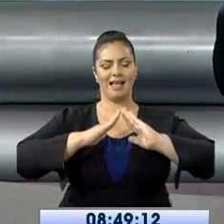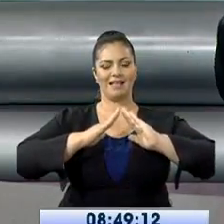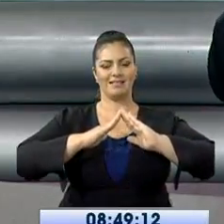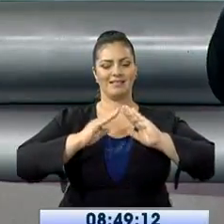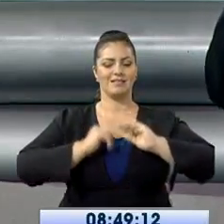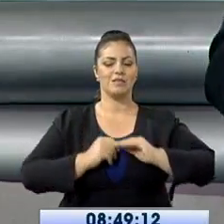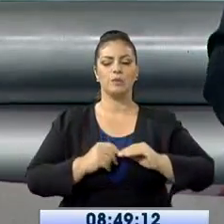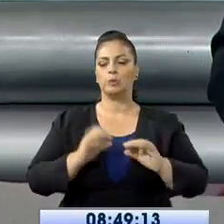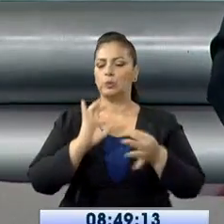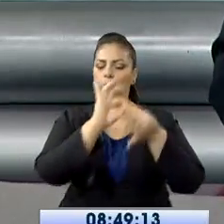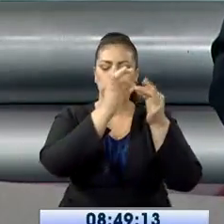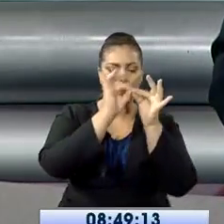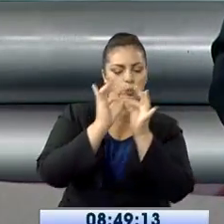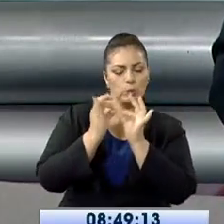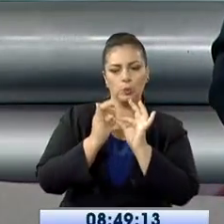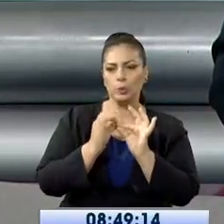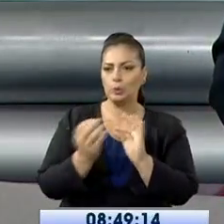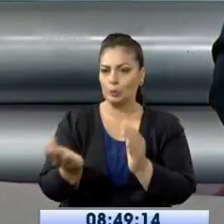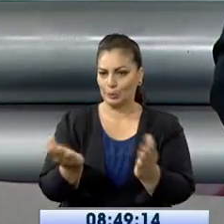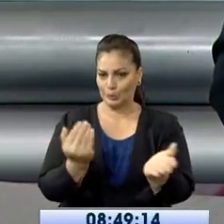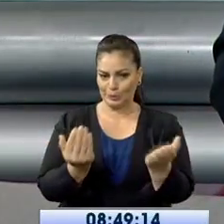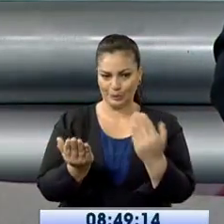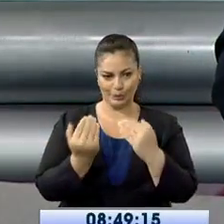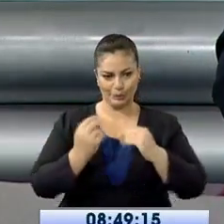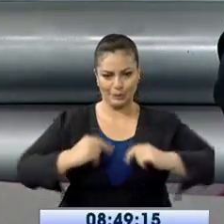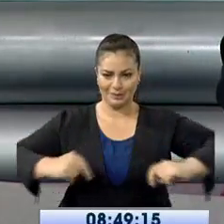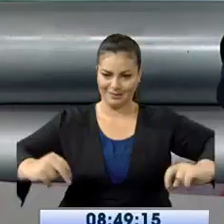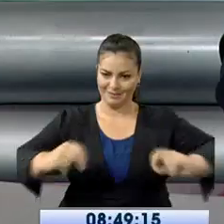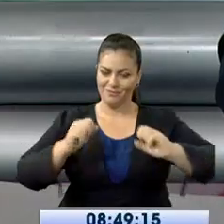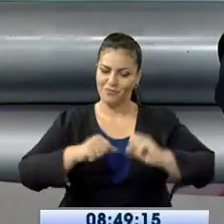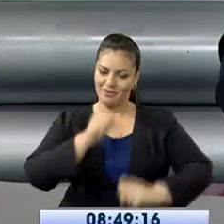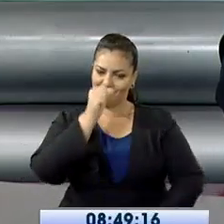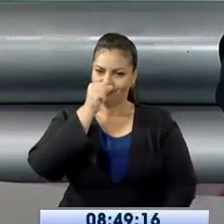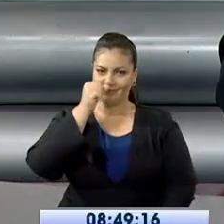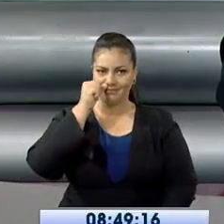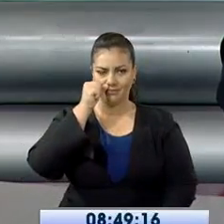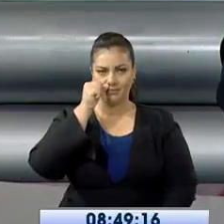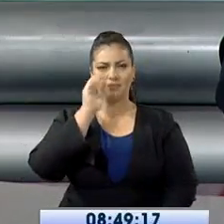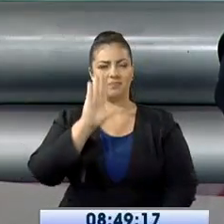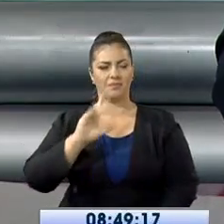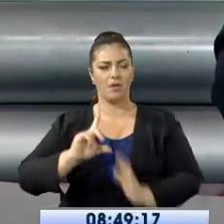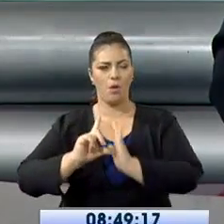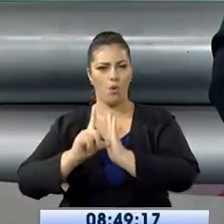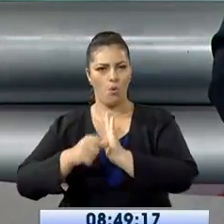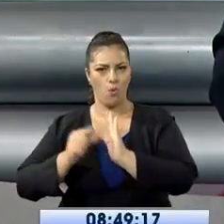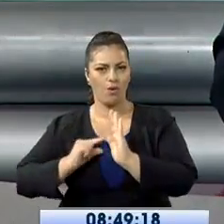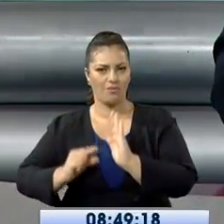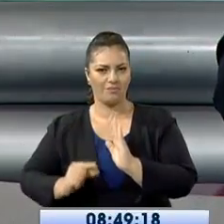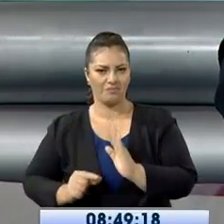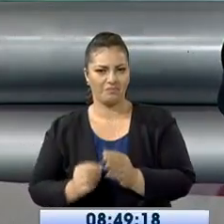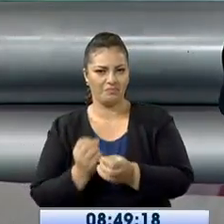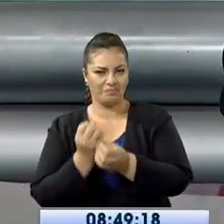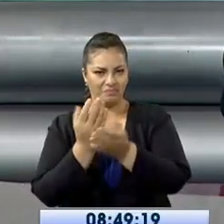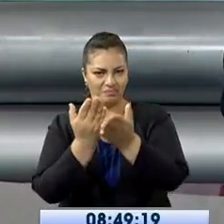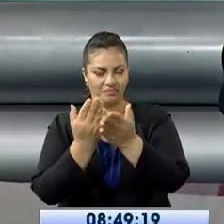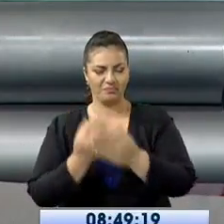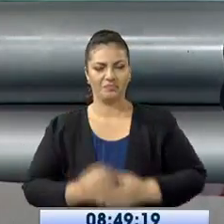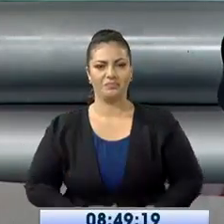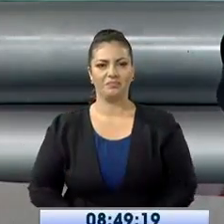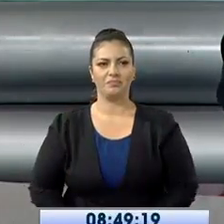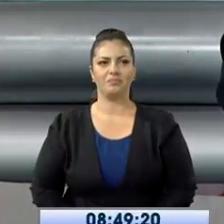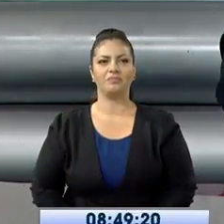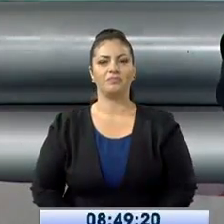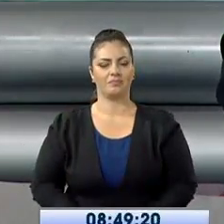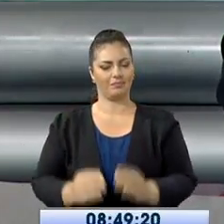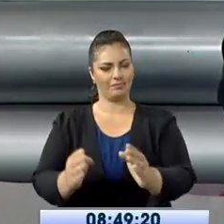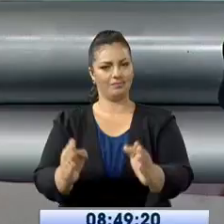comillas, clientes consuman la droga. Más adelante les estaremos dando en detalles esta información.